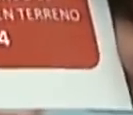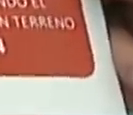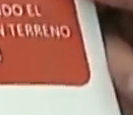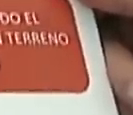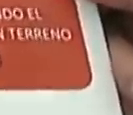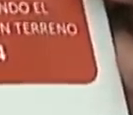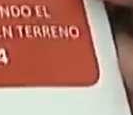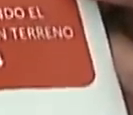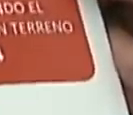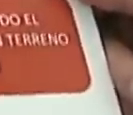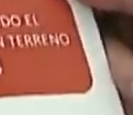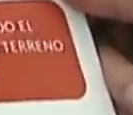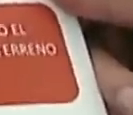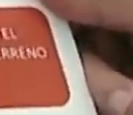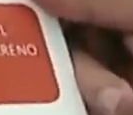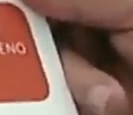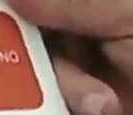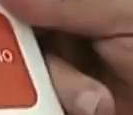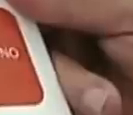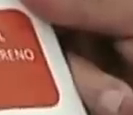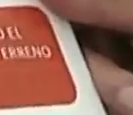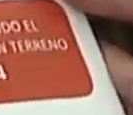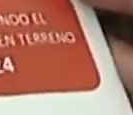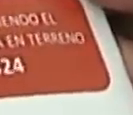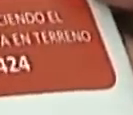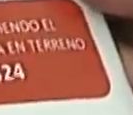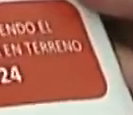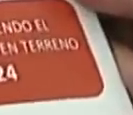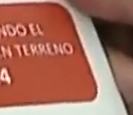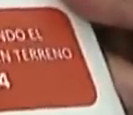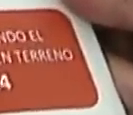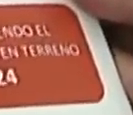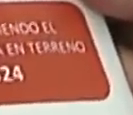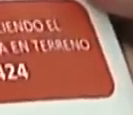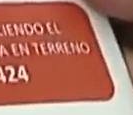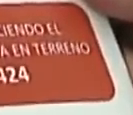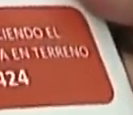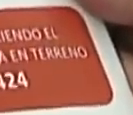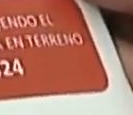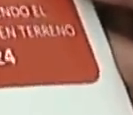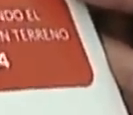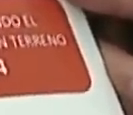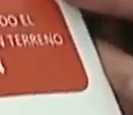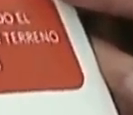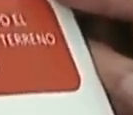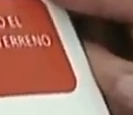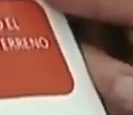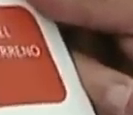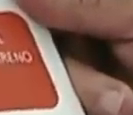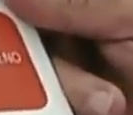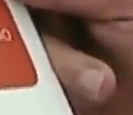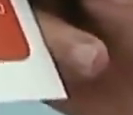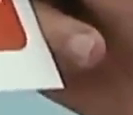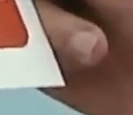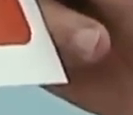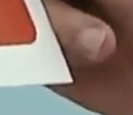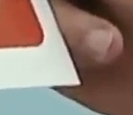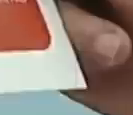a todos ellos los visitamos, a todos ellos les hacemos pruebas, y si alguna persona tiene síntomas que nos hagan